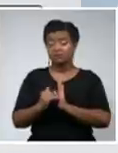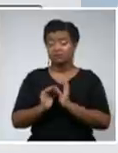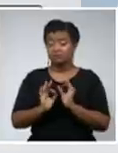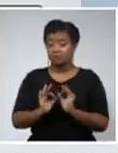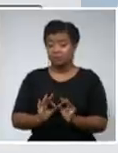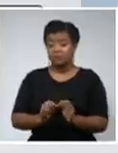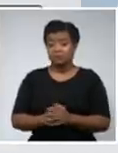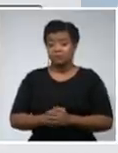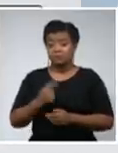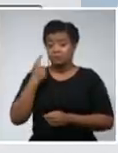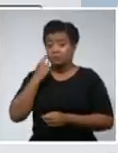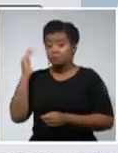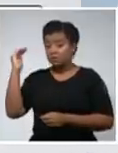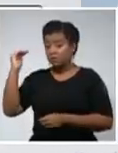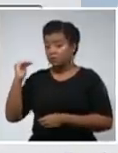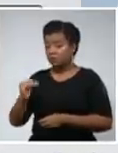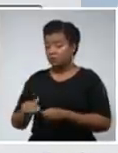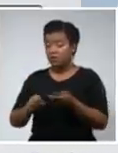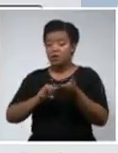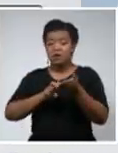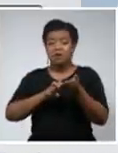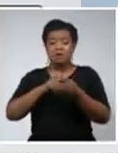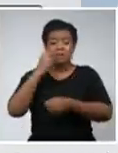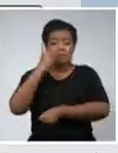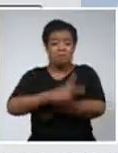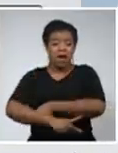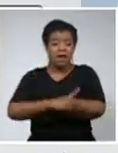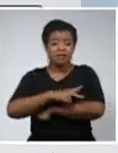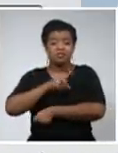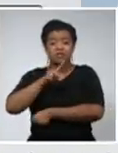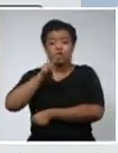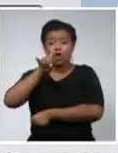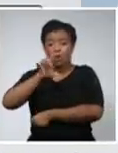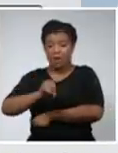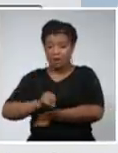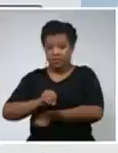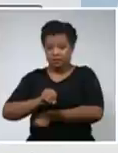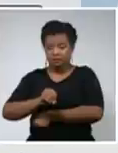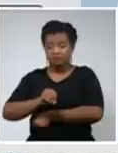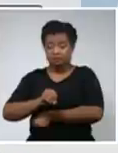Los países que han aportado son 190, 29 territorios,